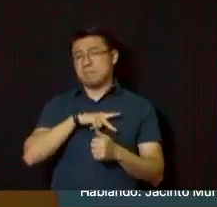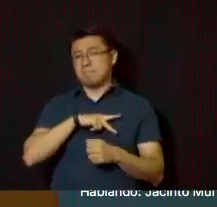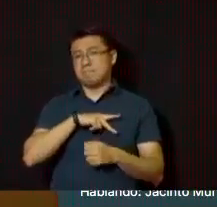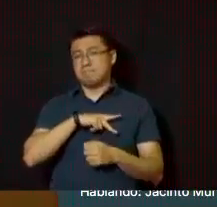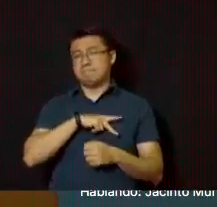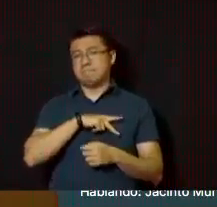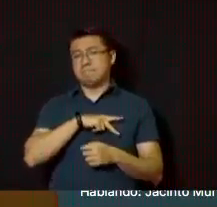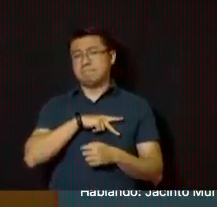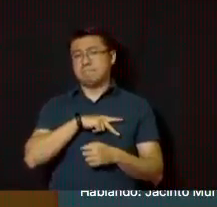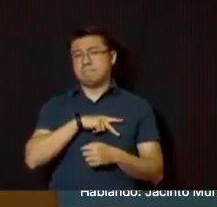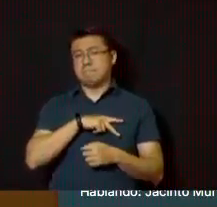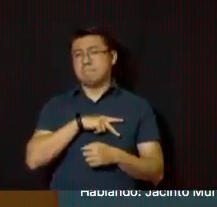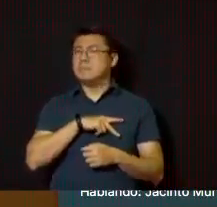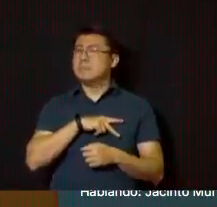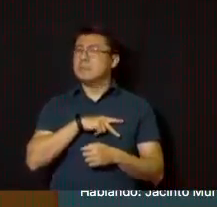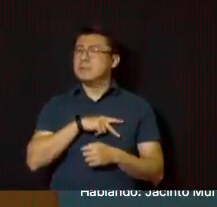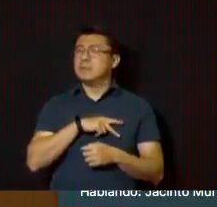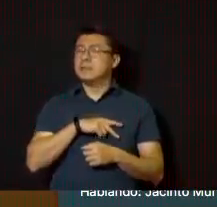fue